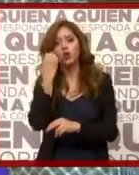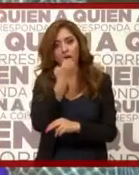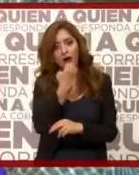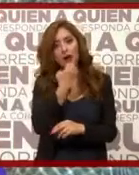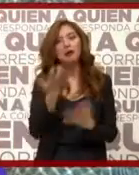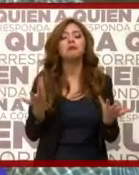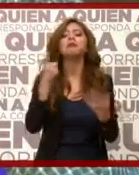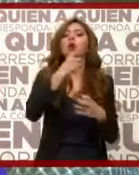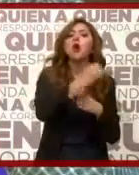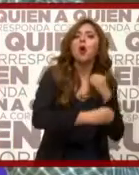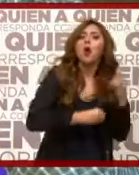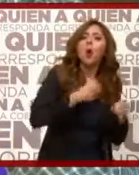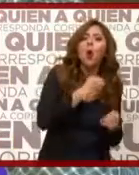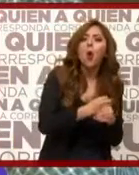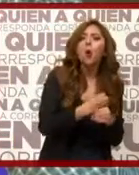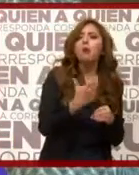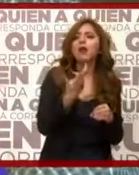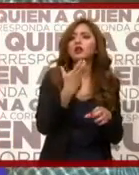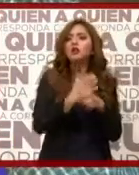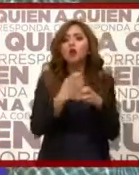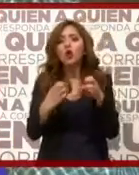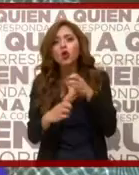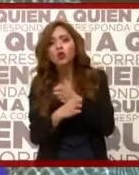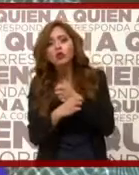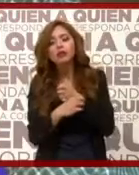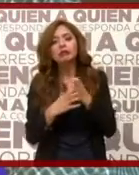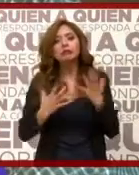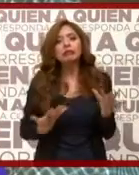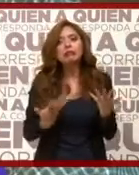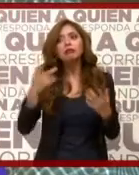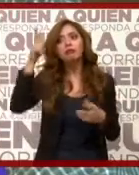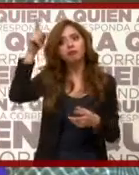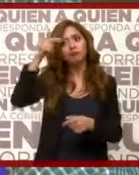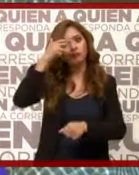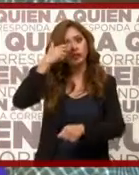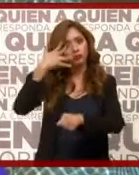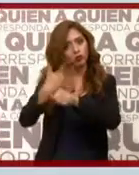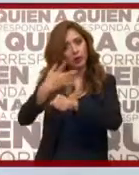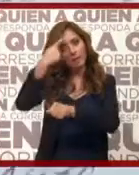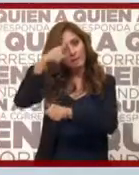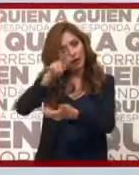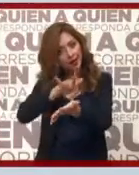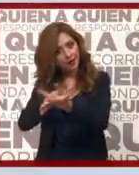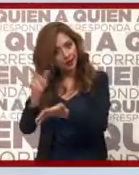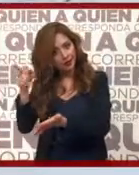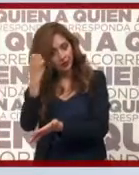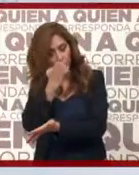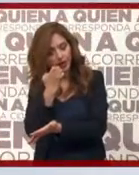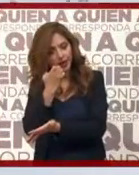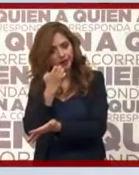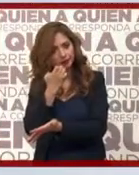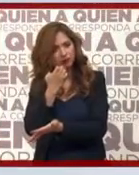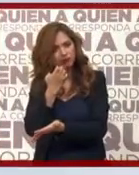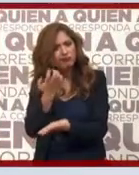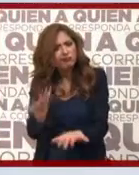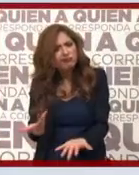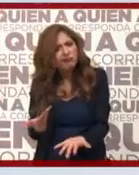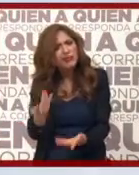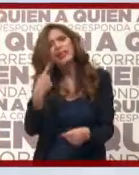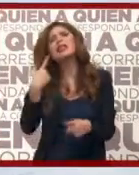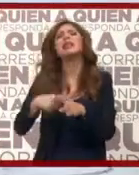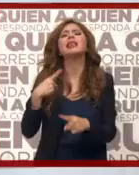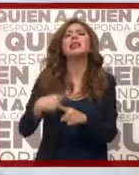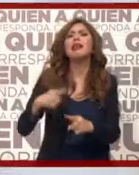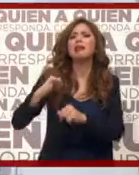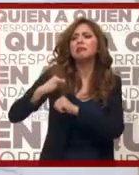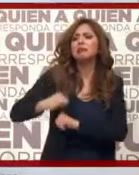Obras de otra naturaleza, otras instancias son las responsables de realizarlo. Entonces, ¿a quién le compete mejorar